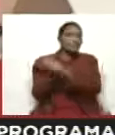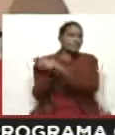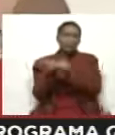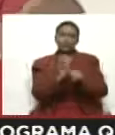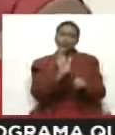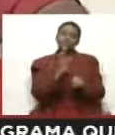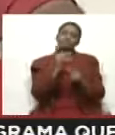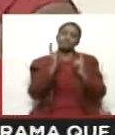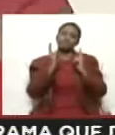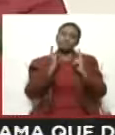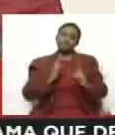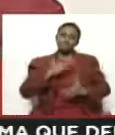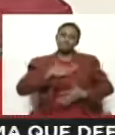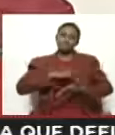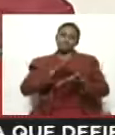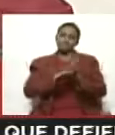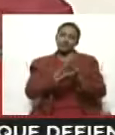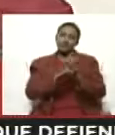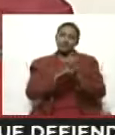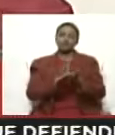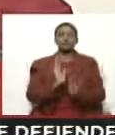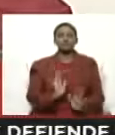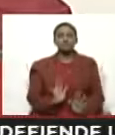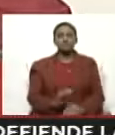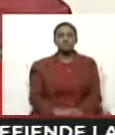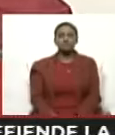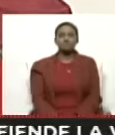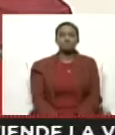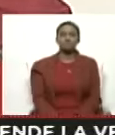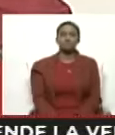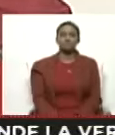pronto de lo que creemos. A